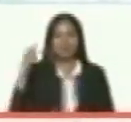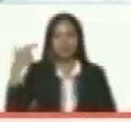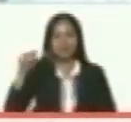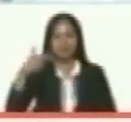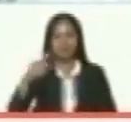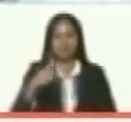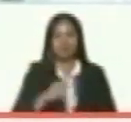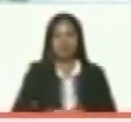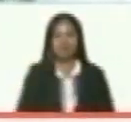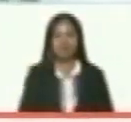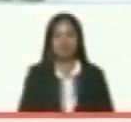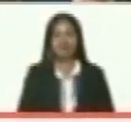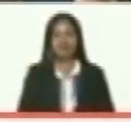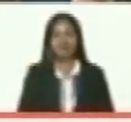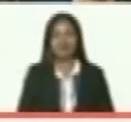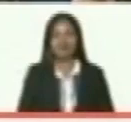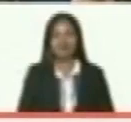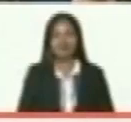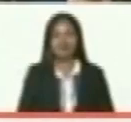Hipólito Abreu,